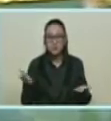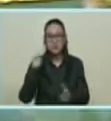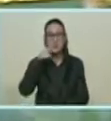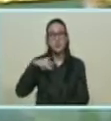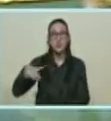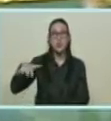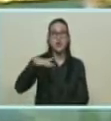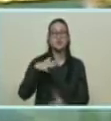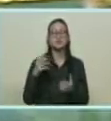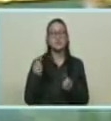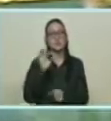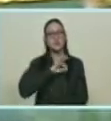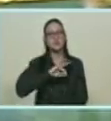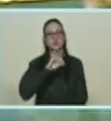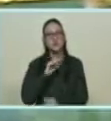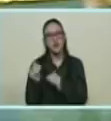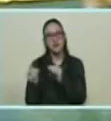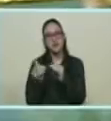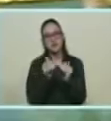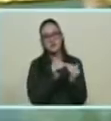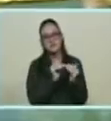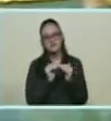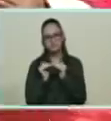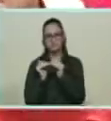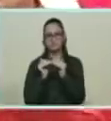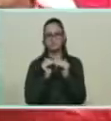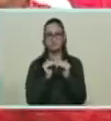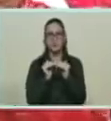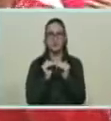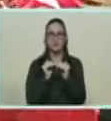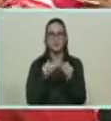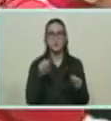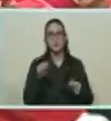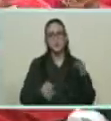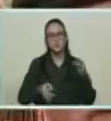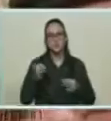en la seguridad social, en la igualdad, en la justicia.